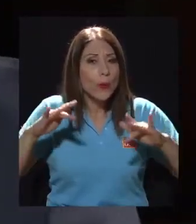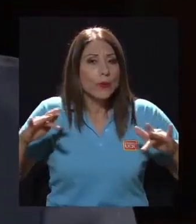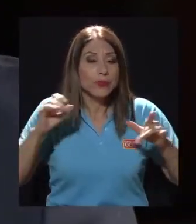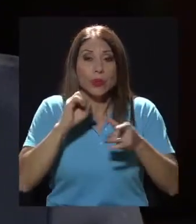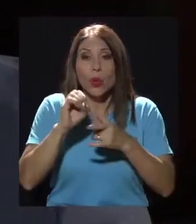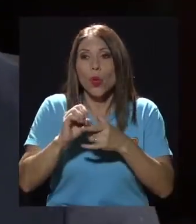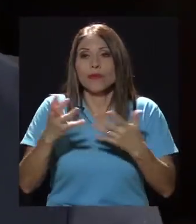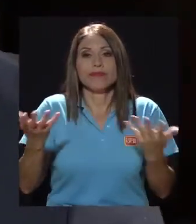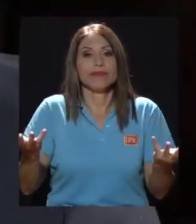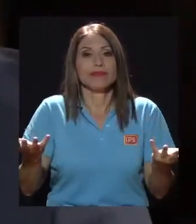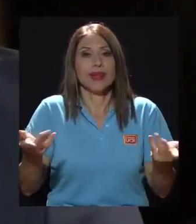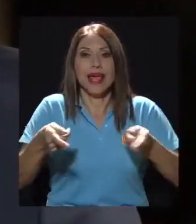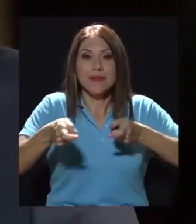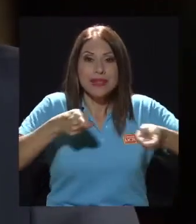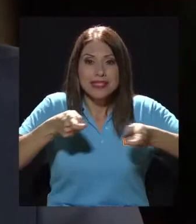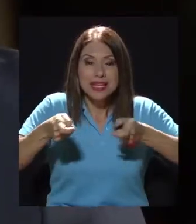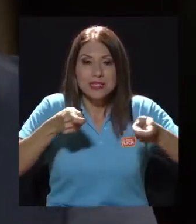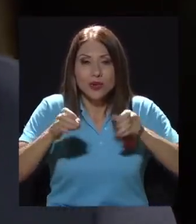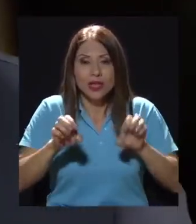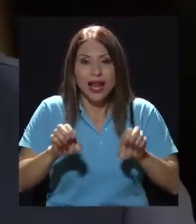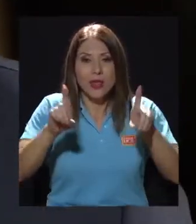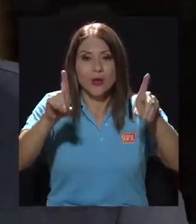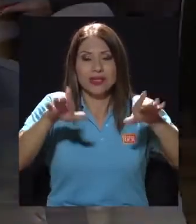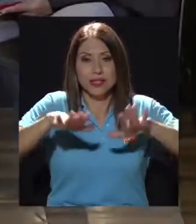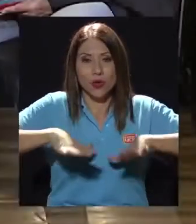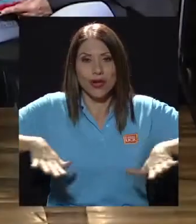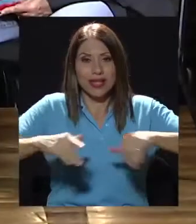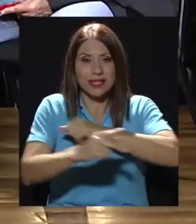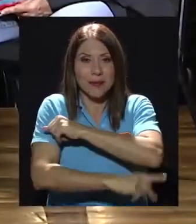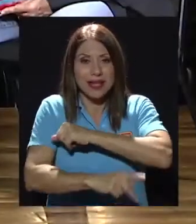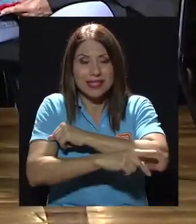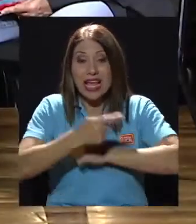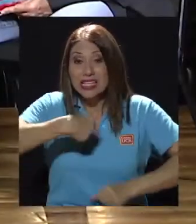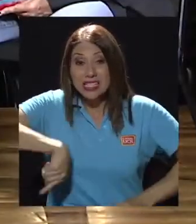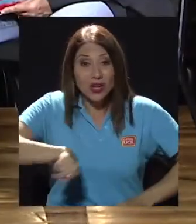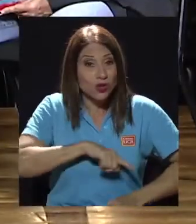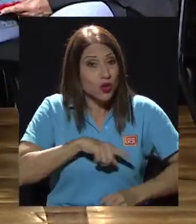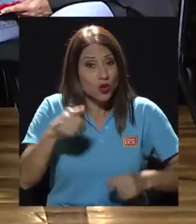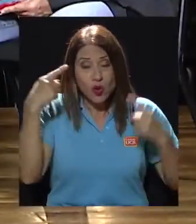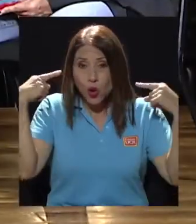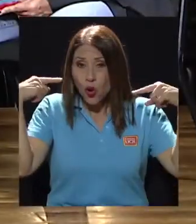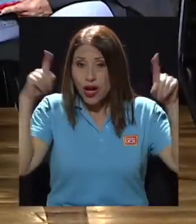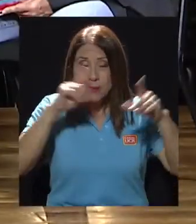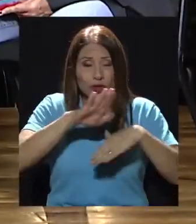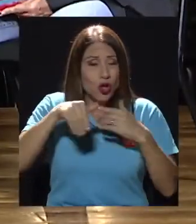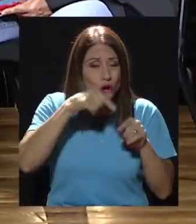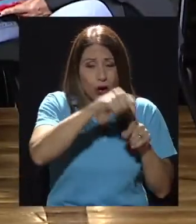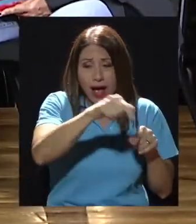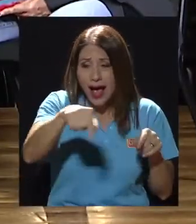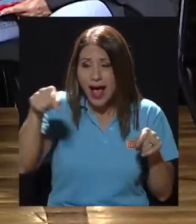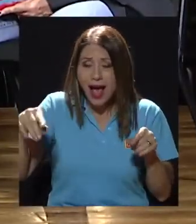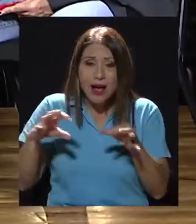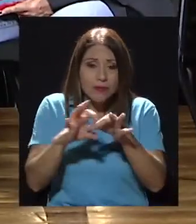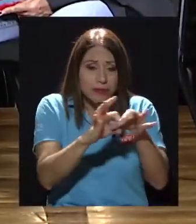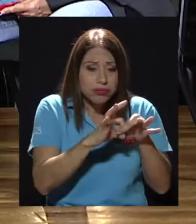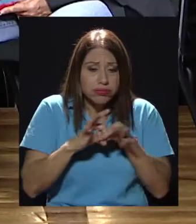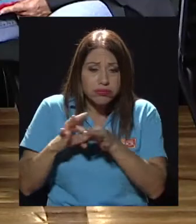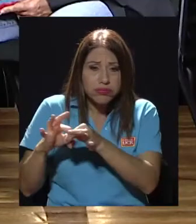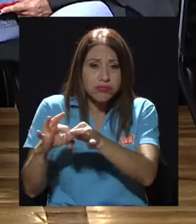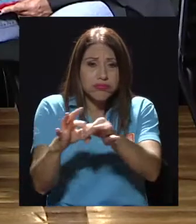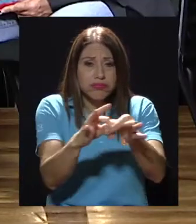administración de la educación en este país, si nosotros no logramos articular todo eso, serán